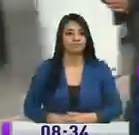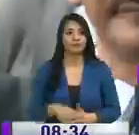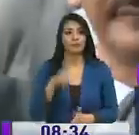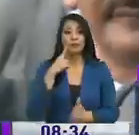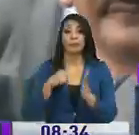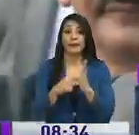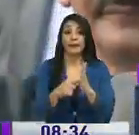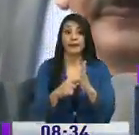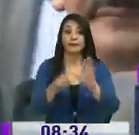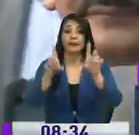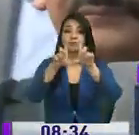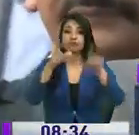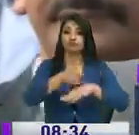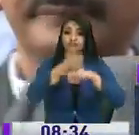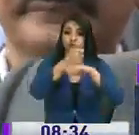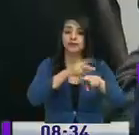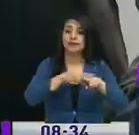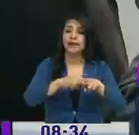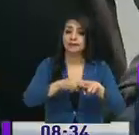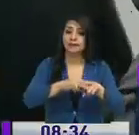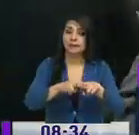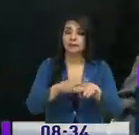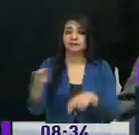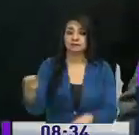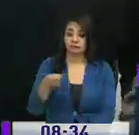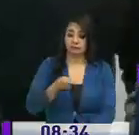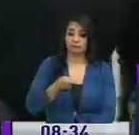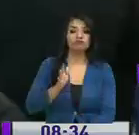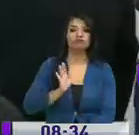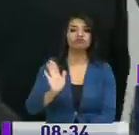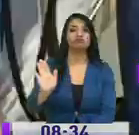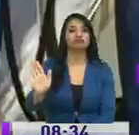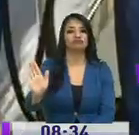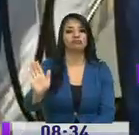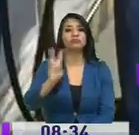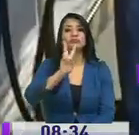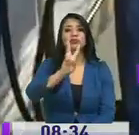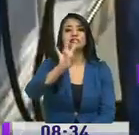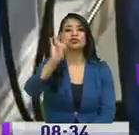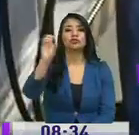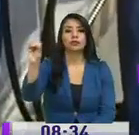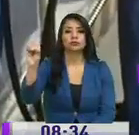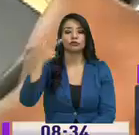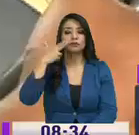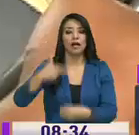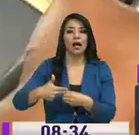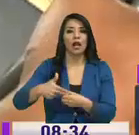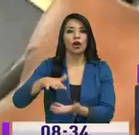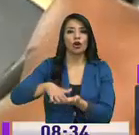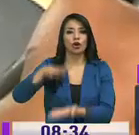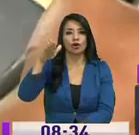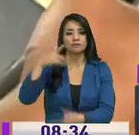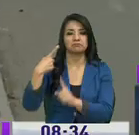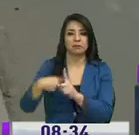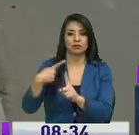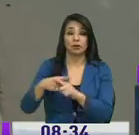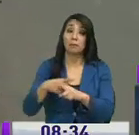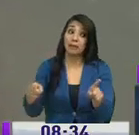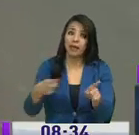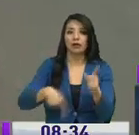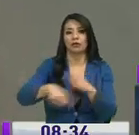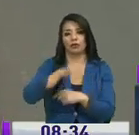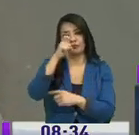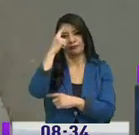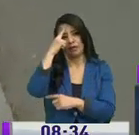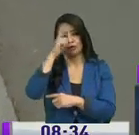sector del taxismo asegura que está dispuesto a no recibir la compensación de más de 200 galones mensuales si a cambio el gobierno se compromete